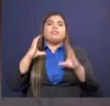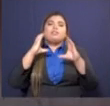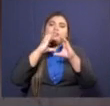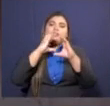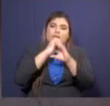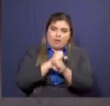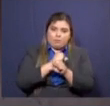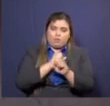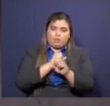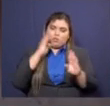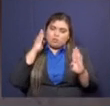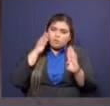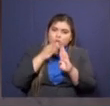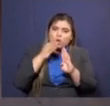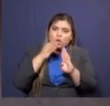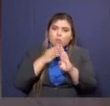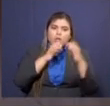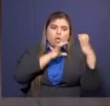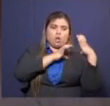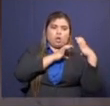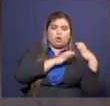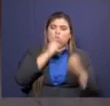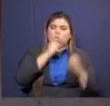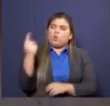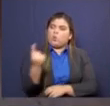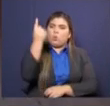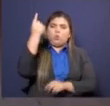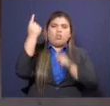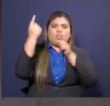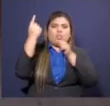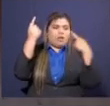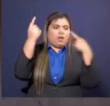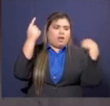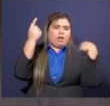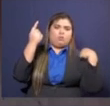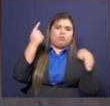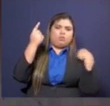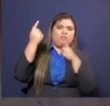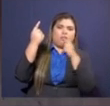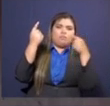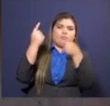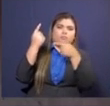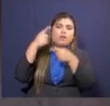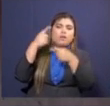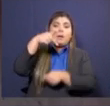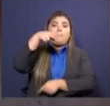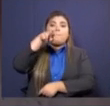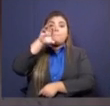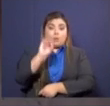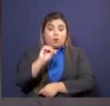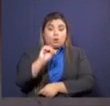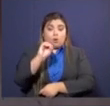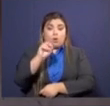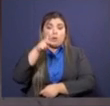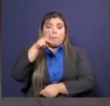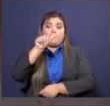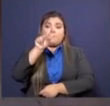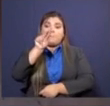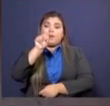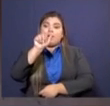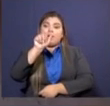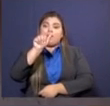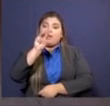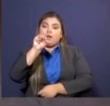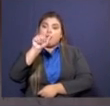cabo y se coordine en una sola institución, que es Pro Panamá. Pro Panamá